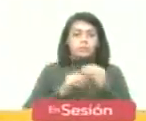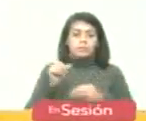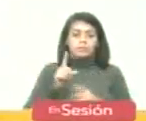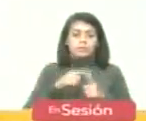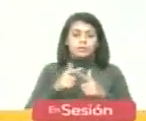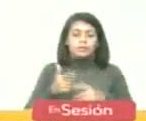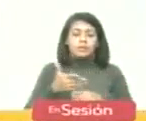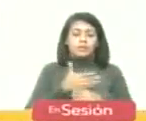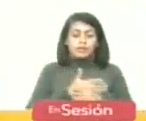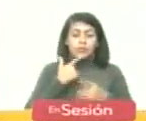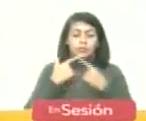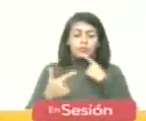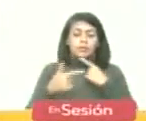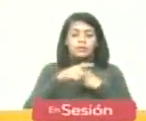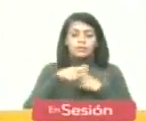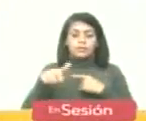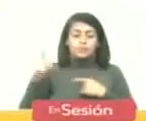previene.